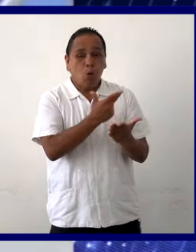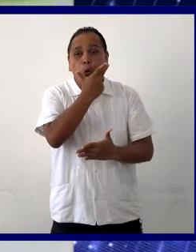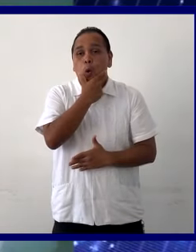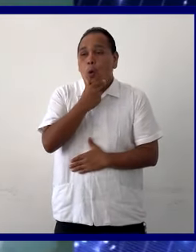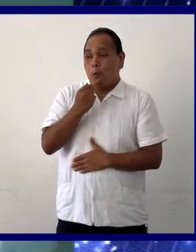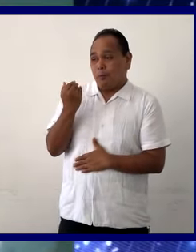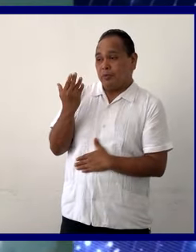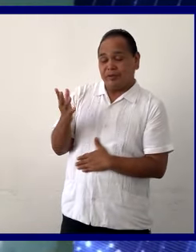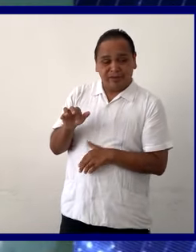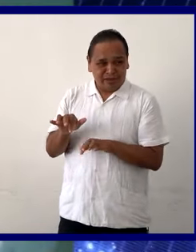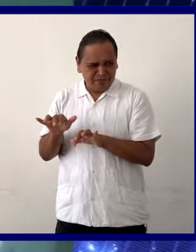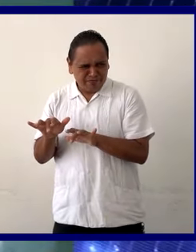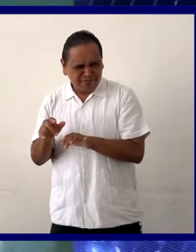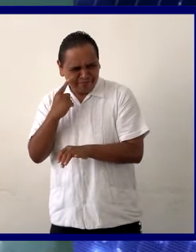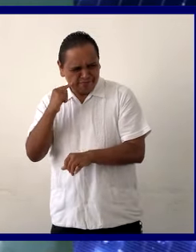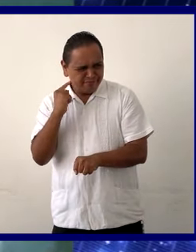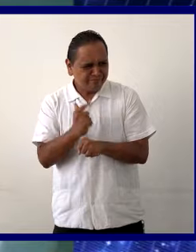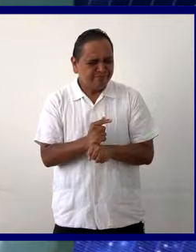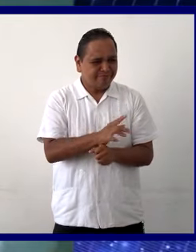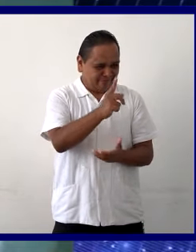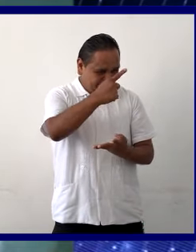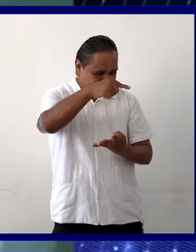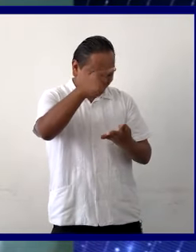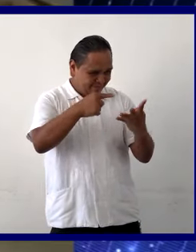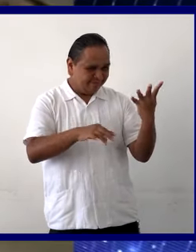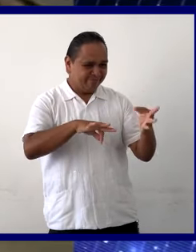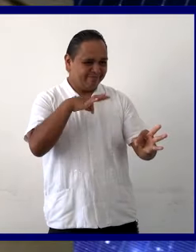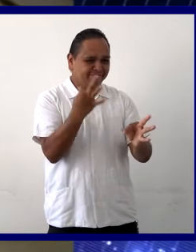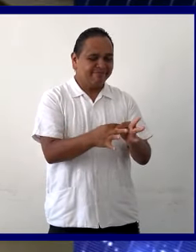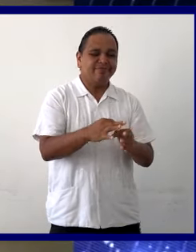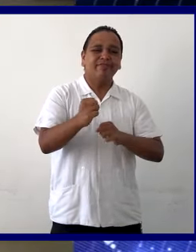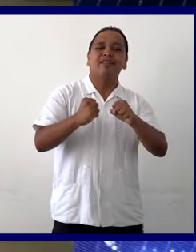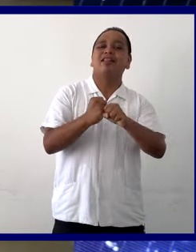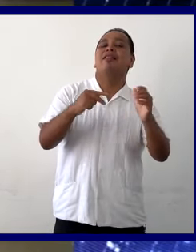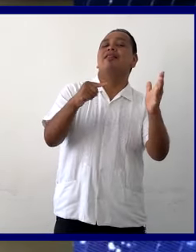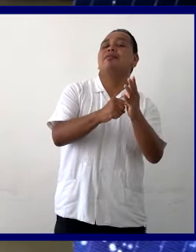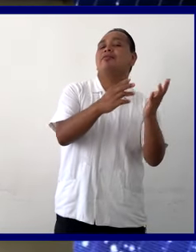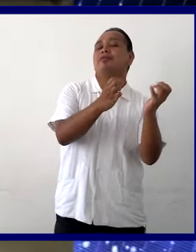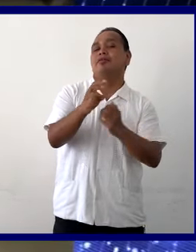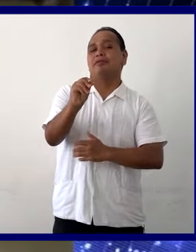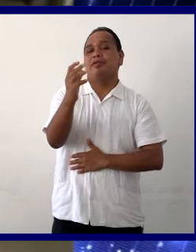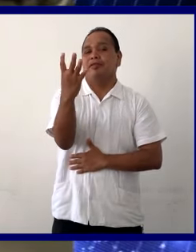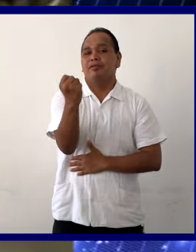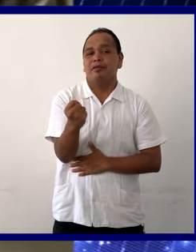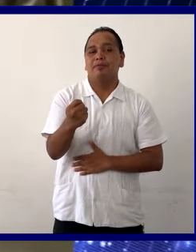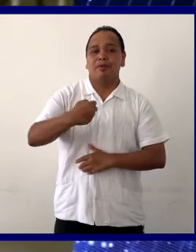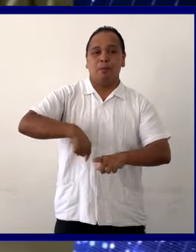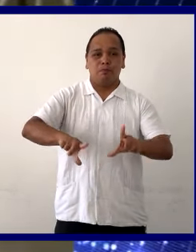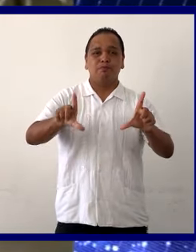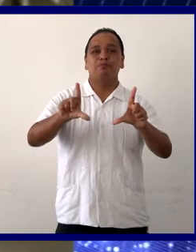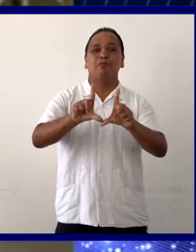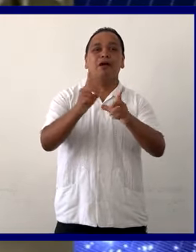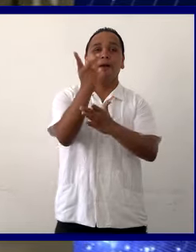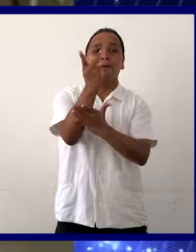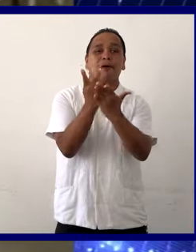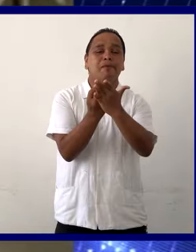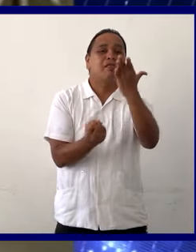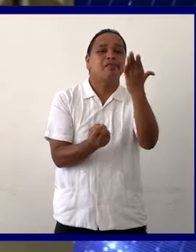Nickelodeon. Fue hasta un día como hoy, pero de 1999, que se comenzó a transmitir de forma oficial la serie más longeva de Nickelodeon hasta la